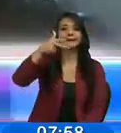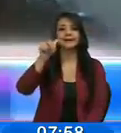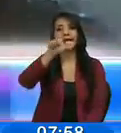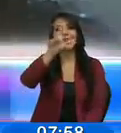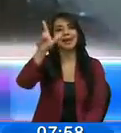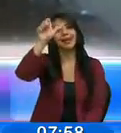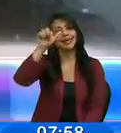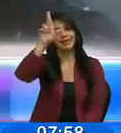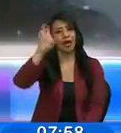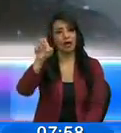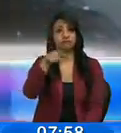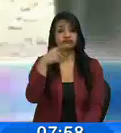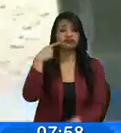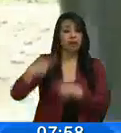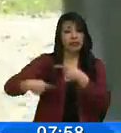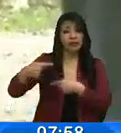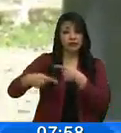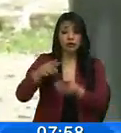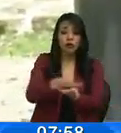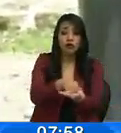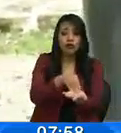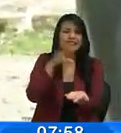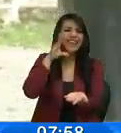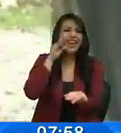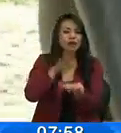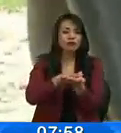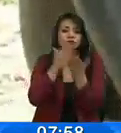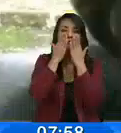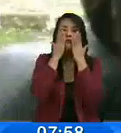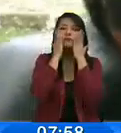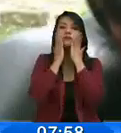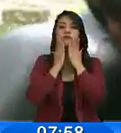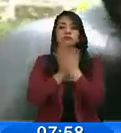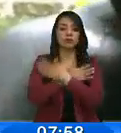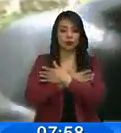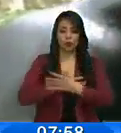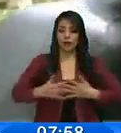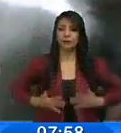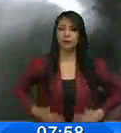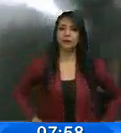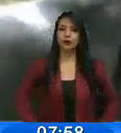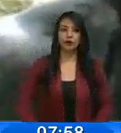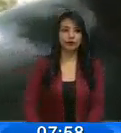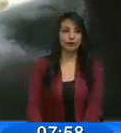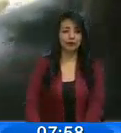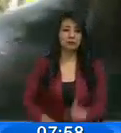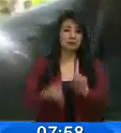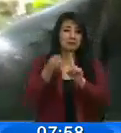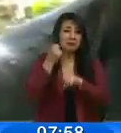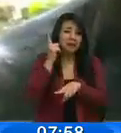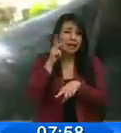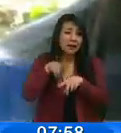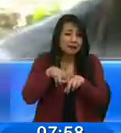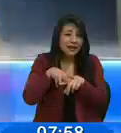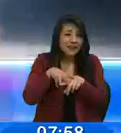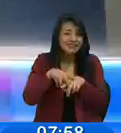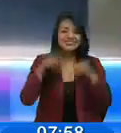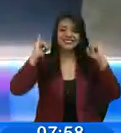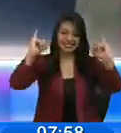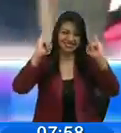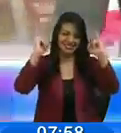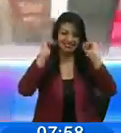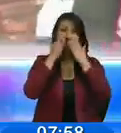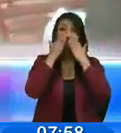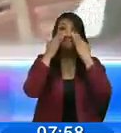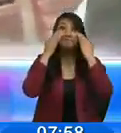Allí la tradición es colocarse lodo de barro sobre su cara y cuerpo. Bueno, me parecía en primer lugar bastante divertido. Es